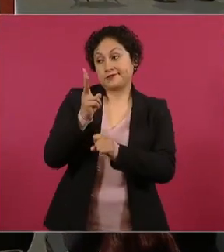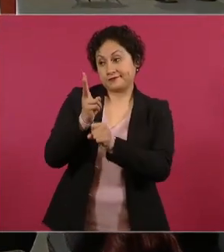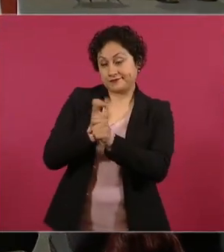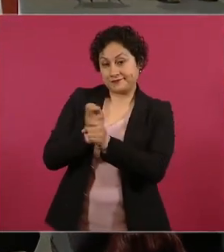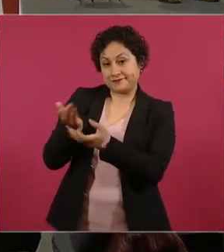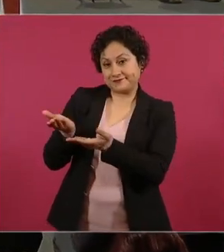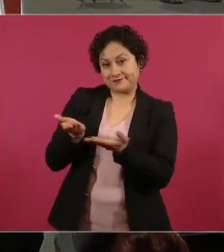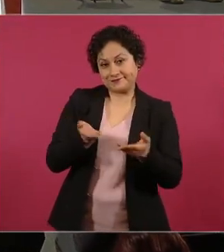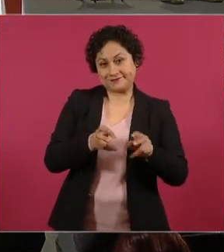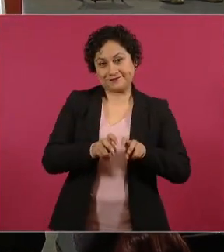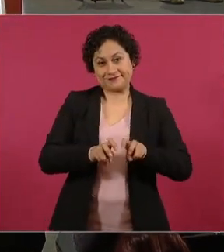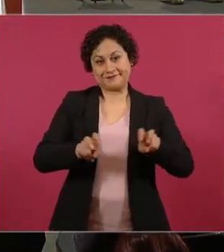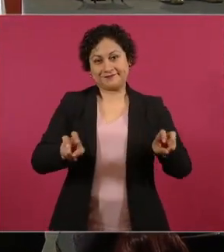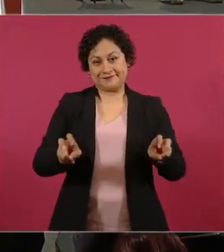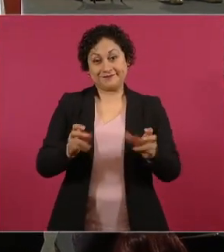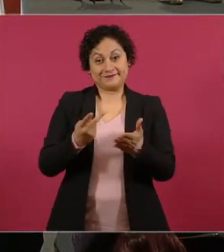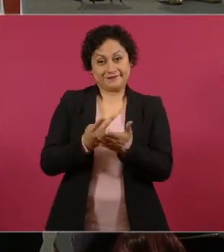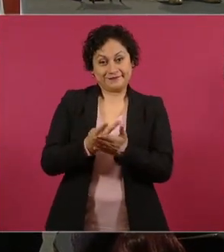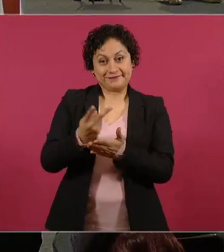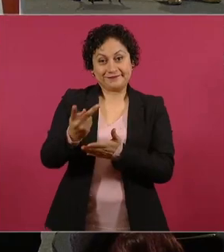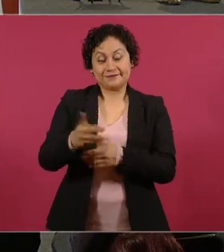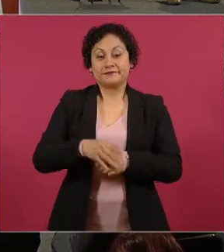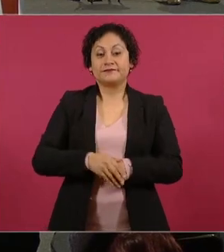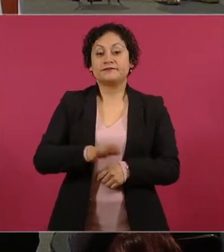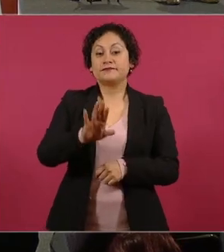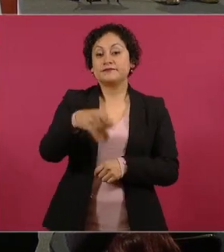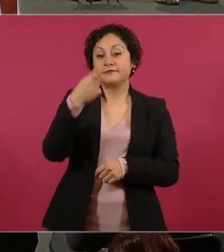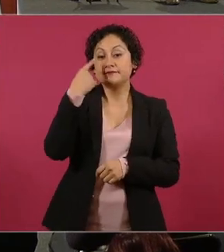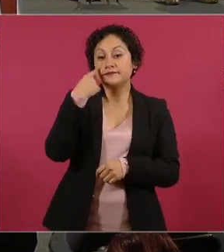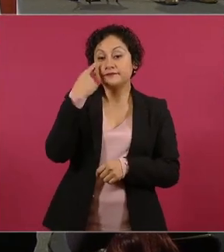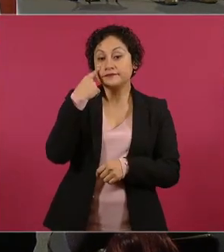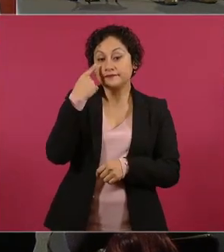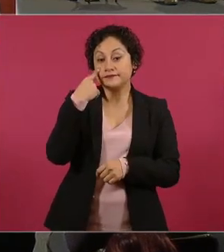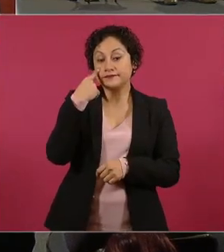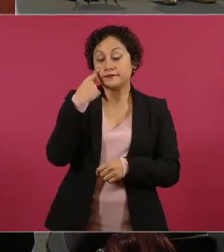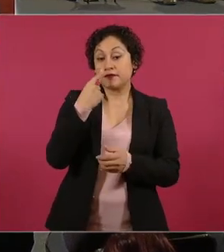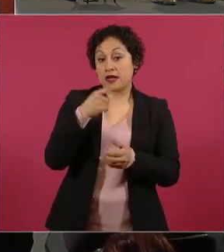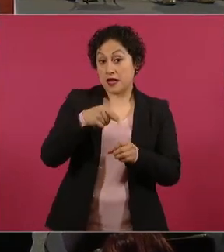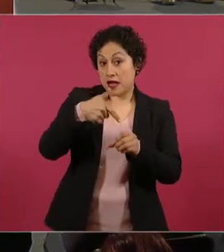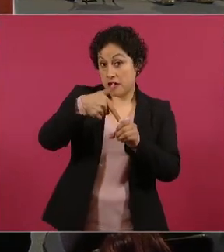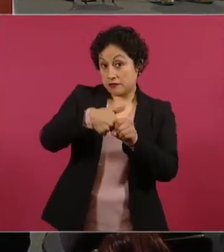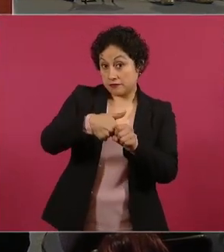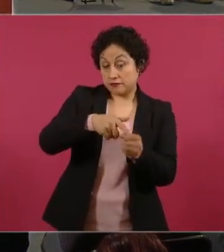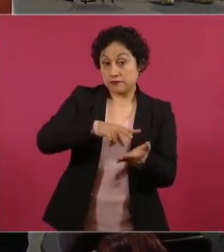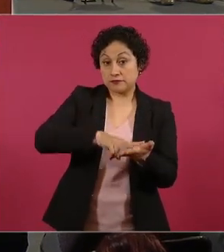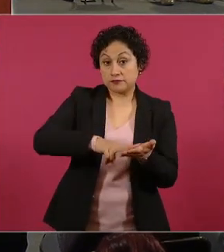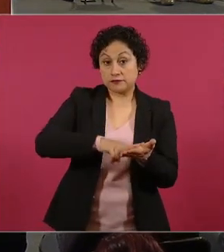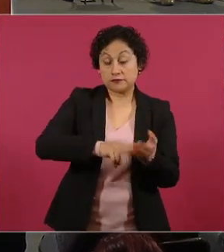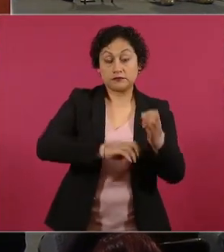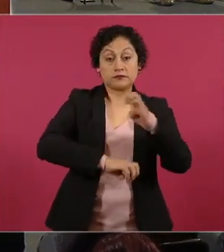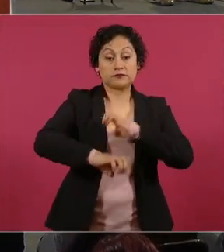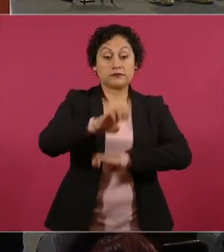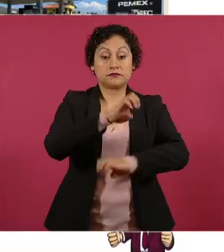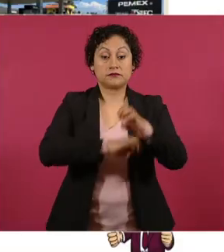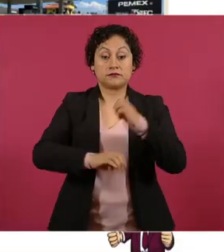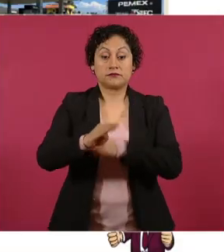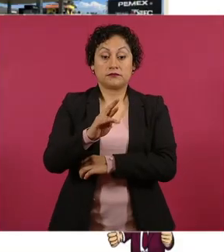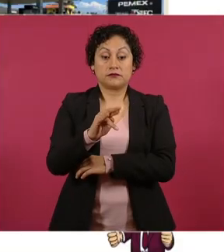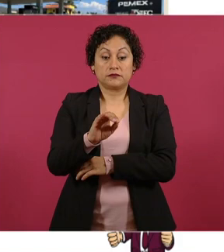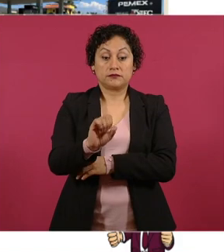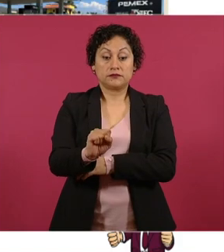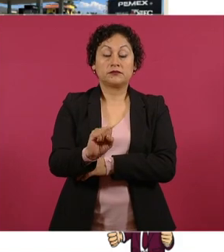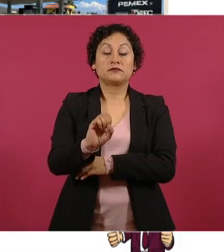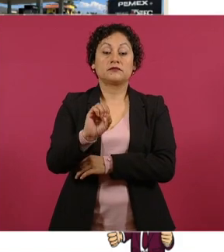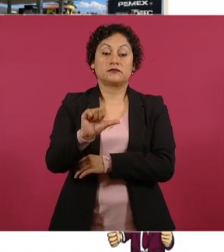premiados. En el caso de la gasolina de bajo octanaje, conocida como regular, a la franquicia Brist Oil, que en